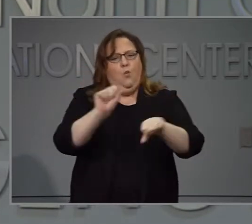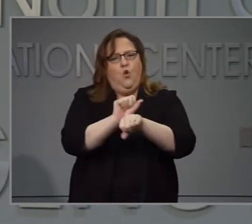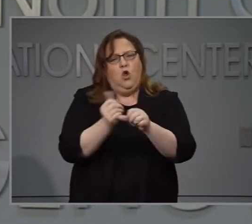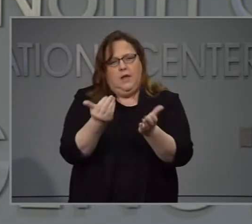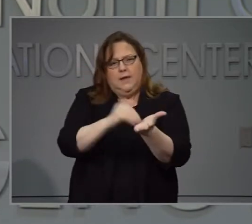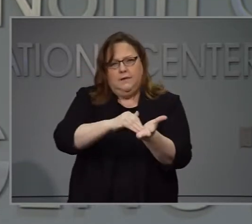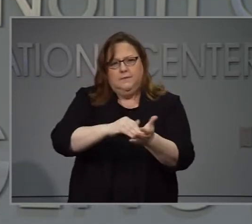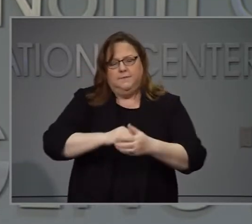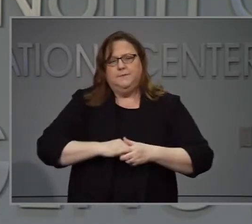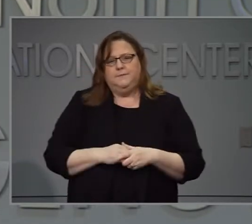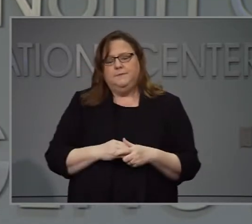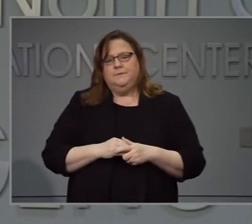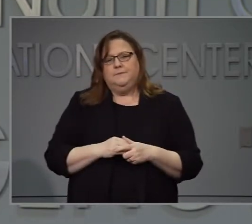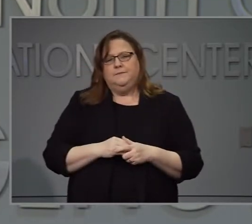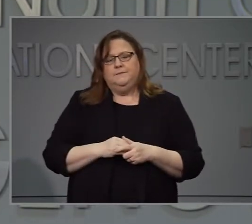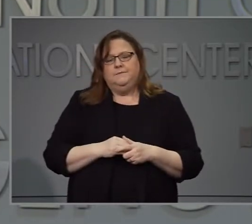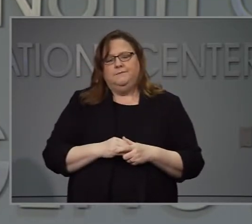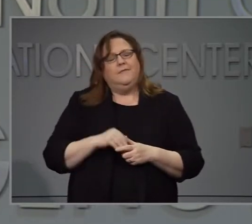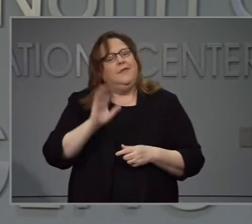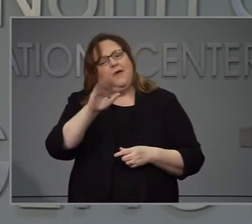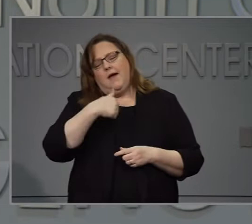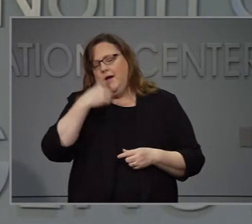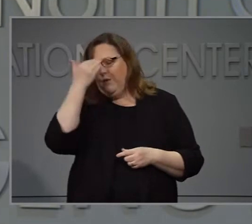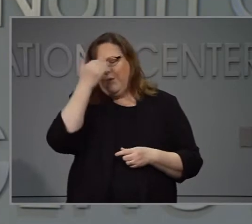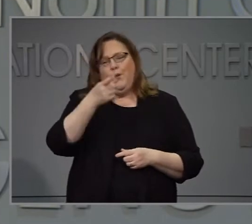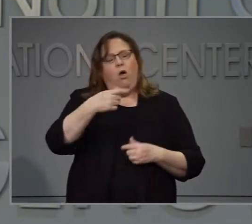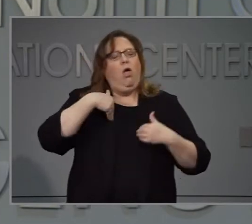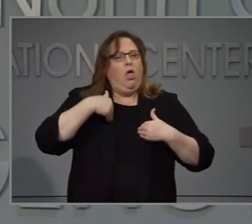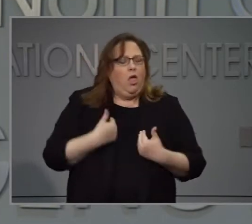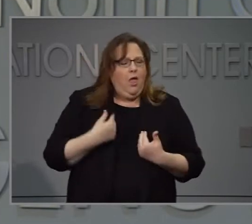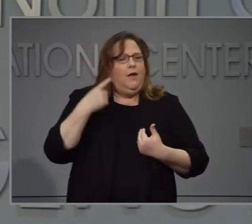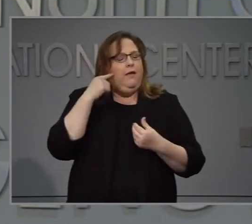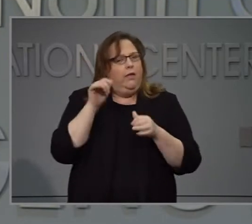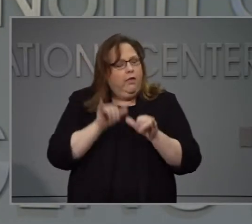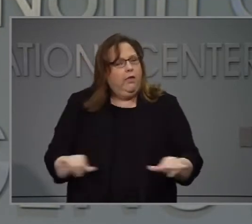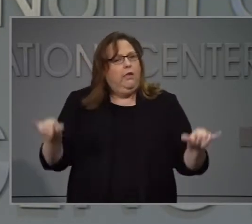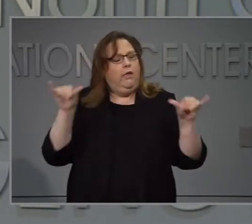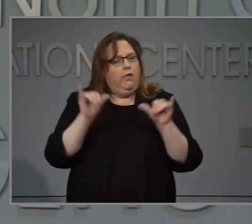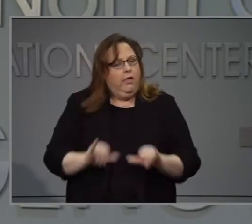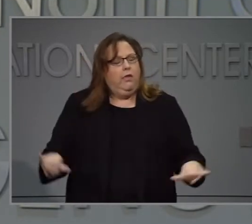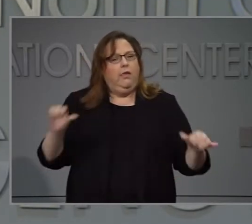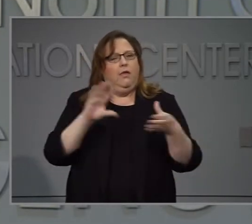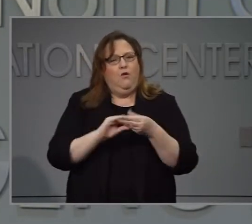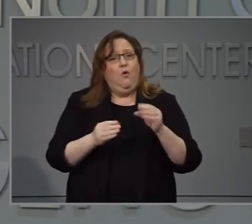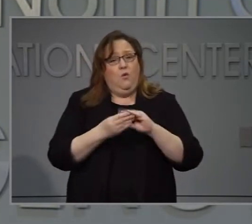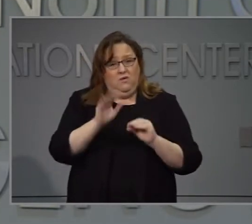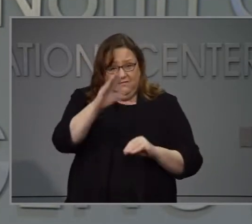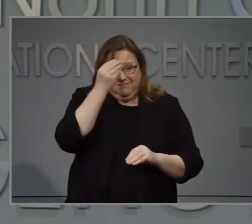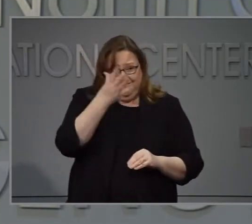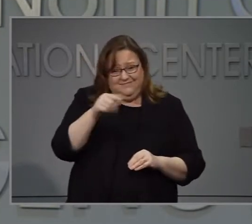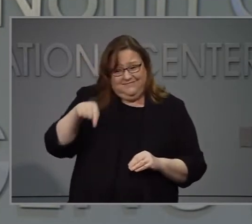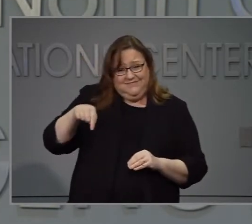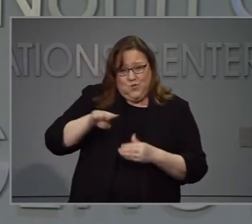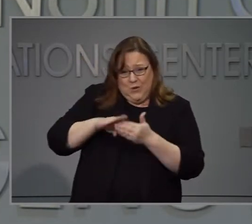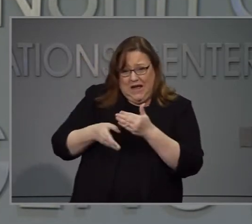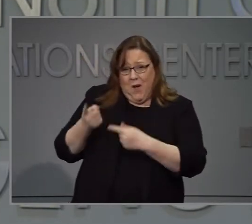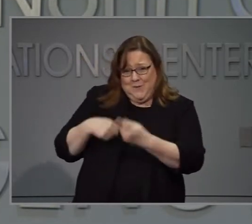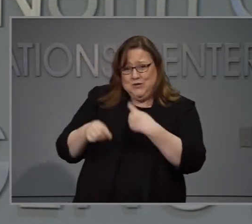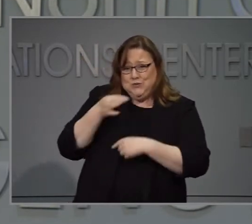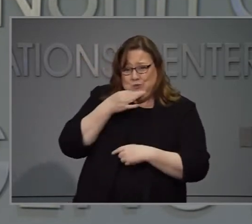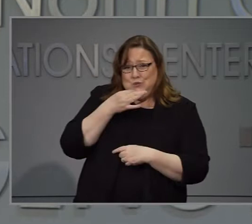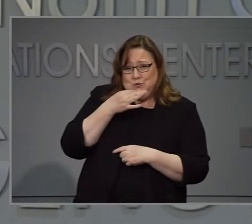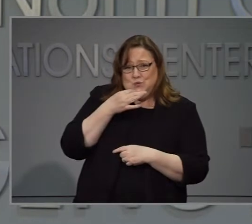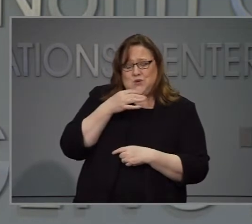y yo sé que probablemente que ya se cansaron de que yo sólo se esté diciendo y ahora vamos a empezar